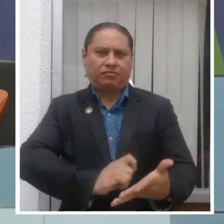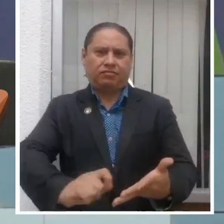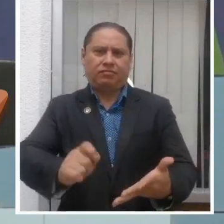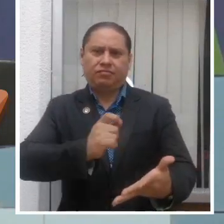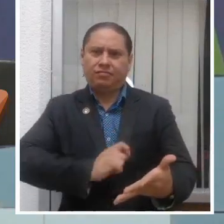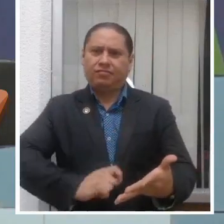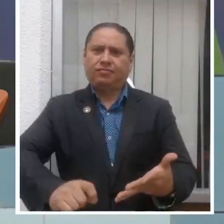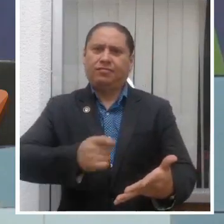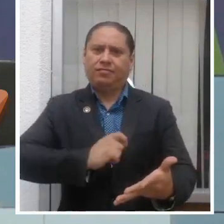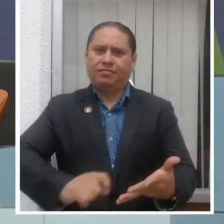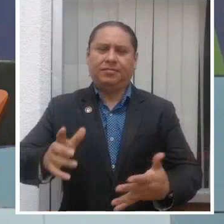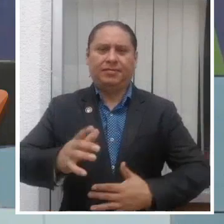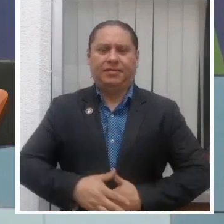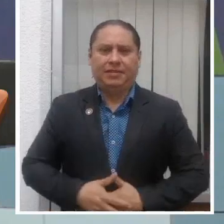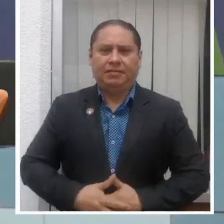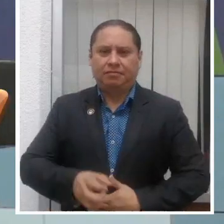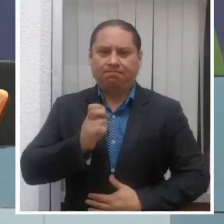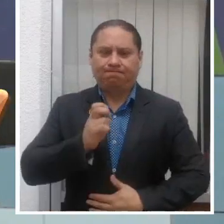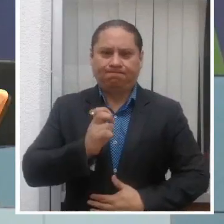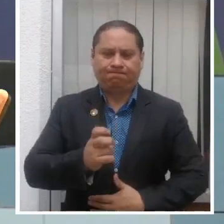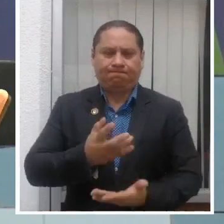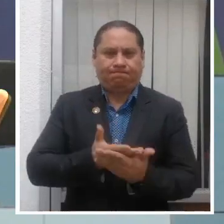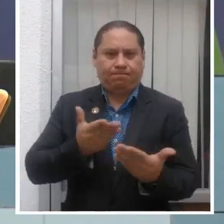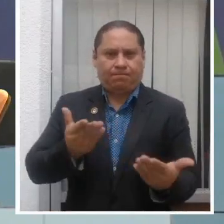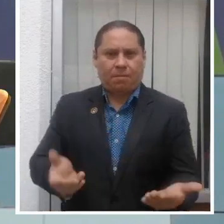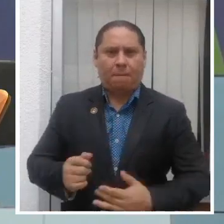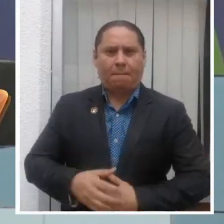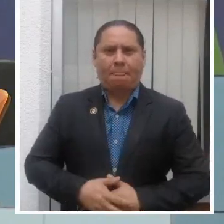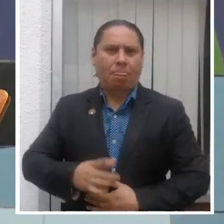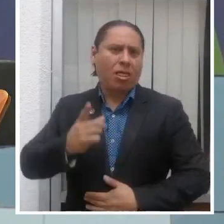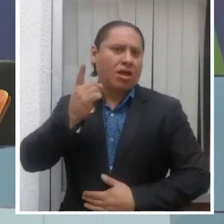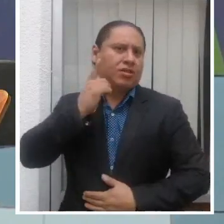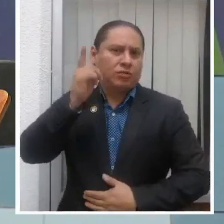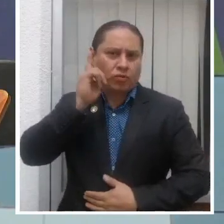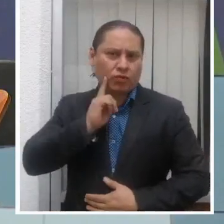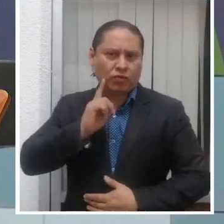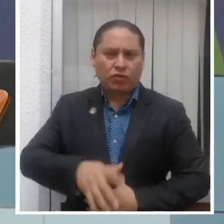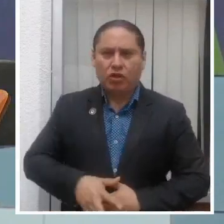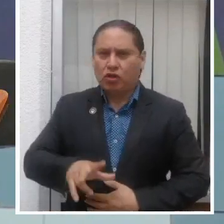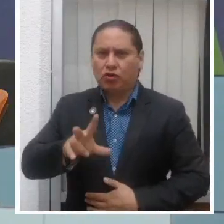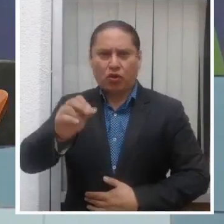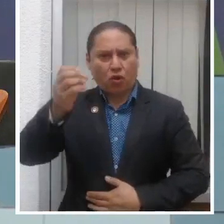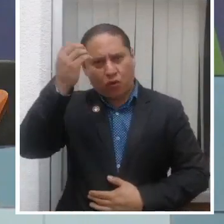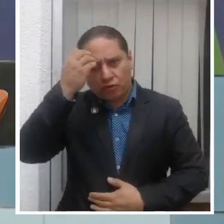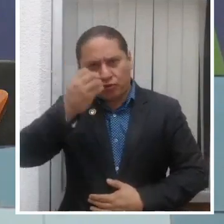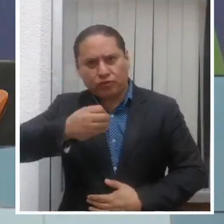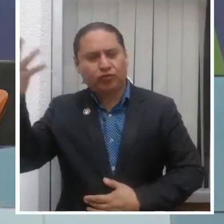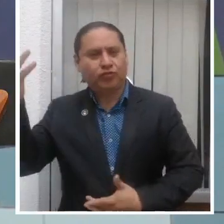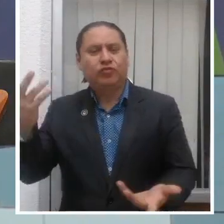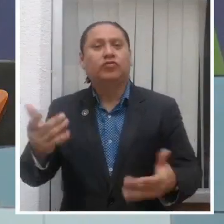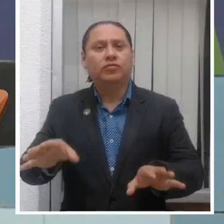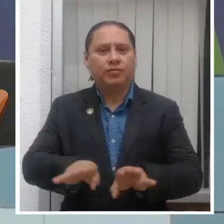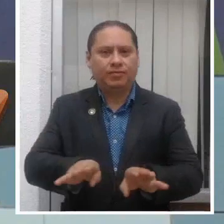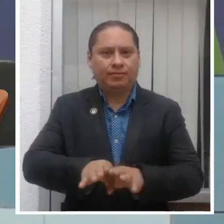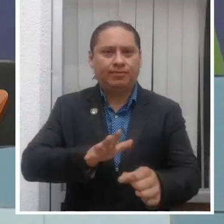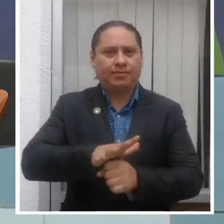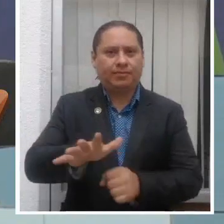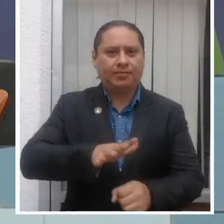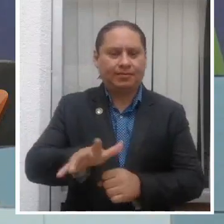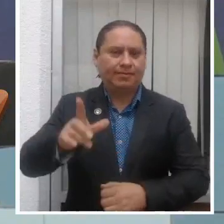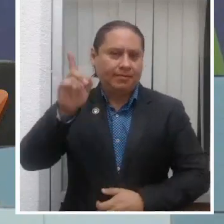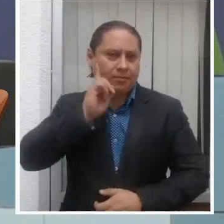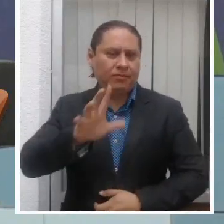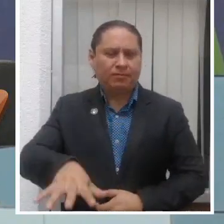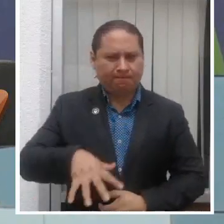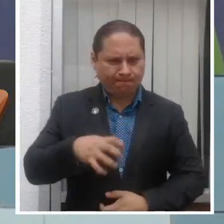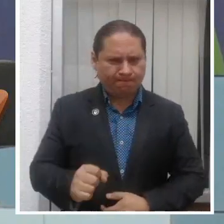interés del lector? Ahora, como diputada, no has olvidado tus motivos. Has sido una mujer